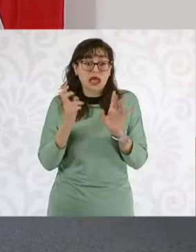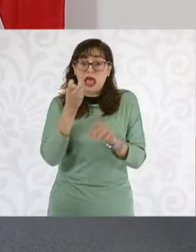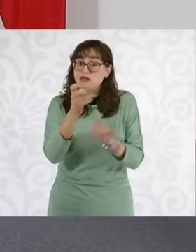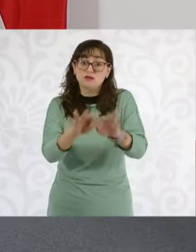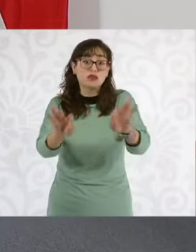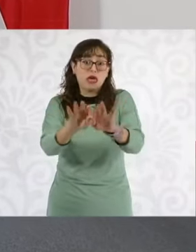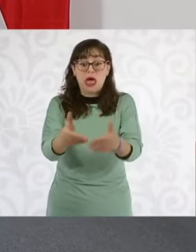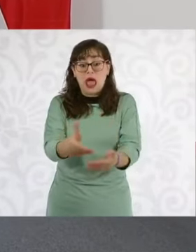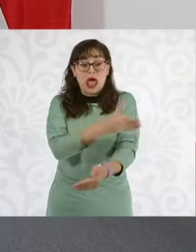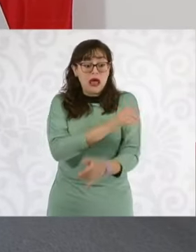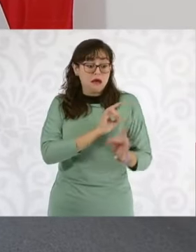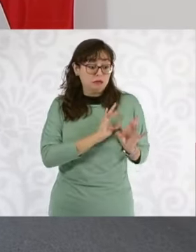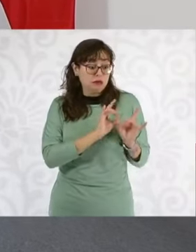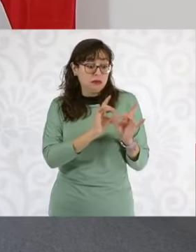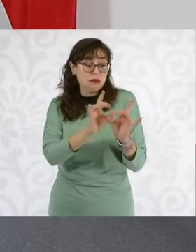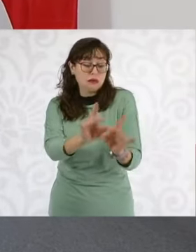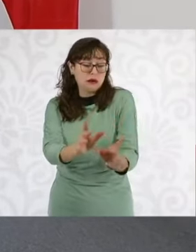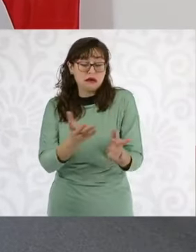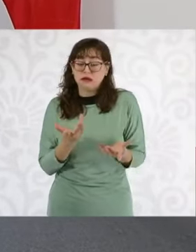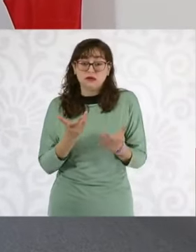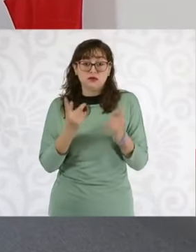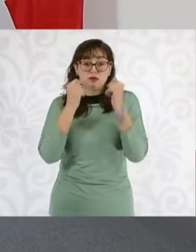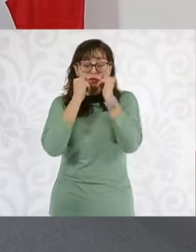Entonces, no porque hayan detenido a un